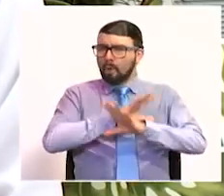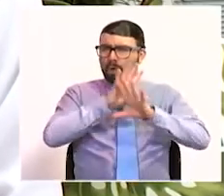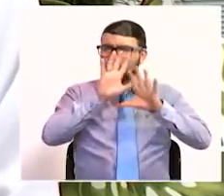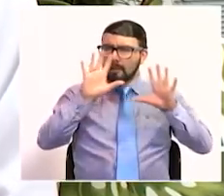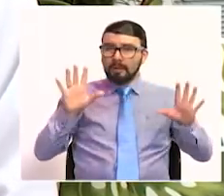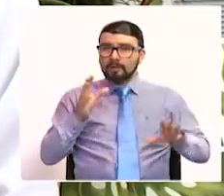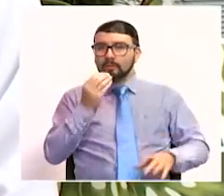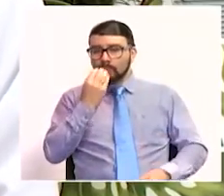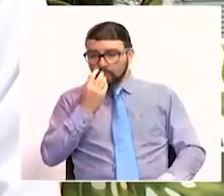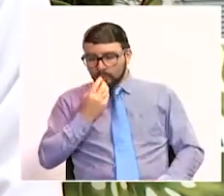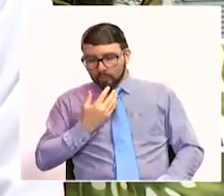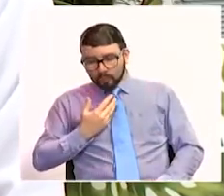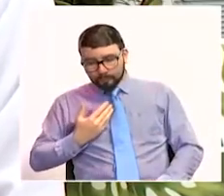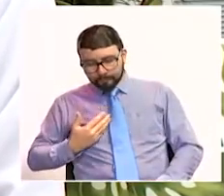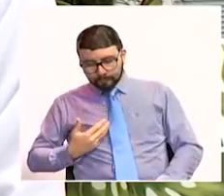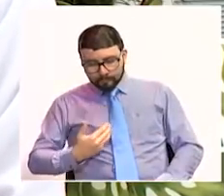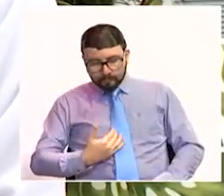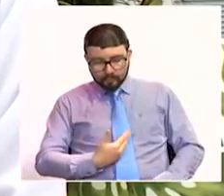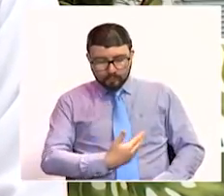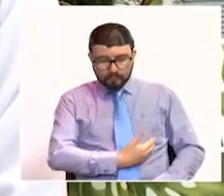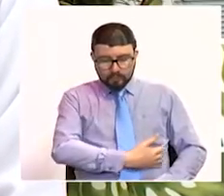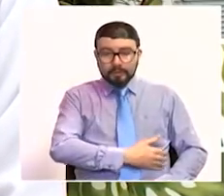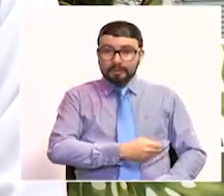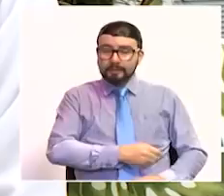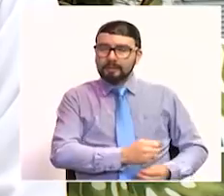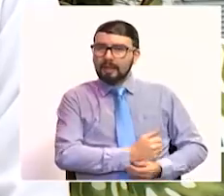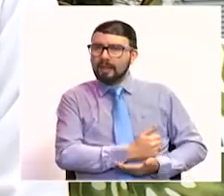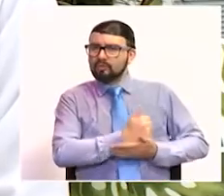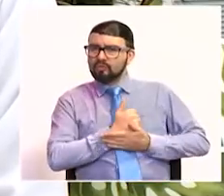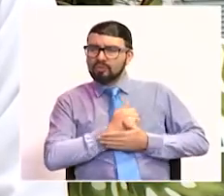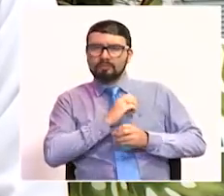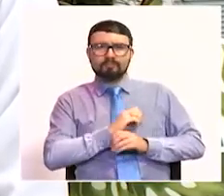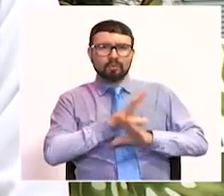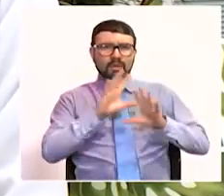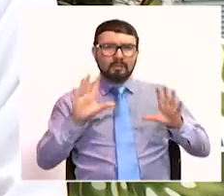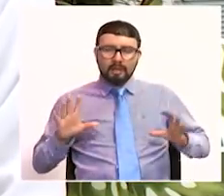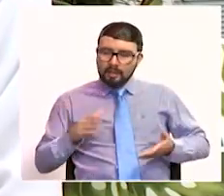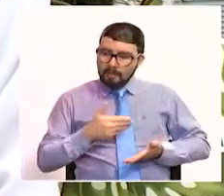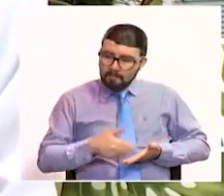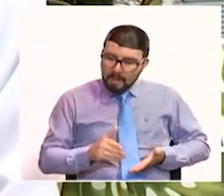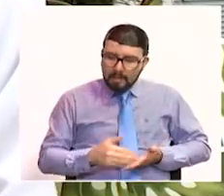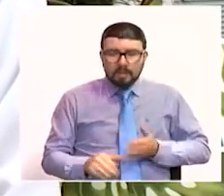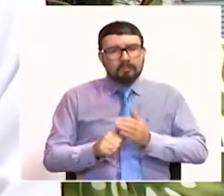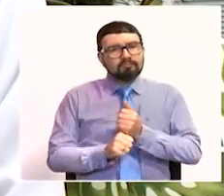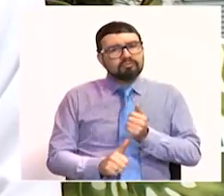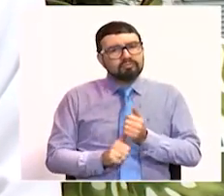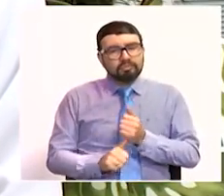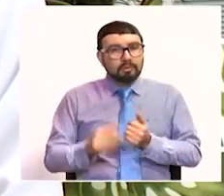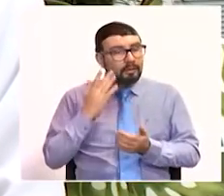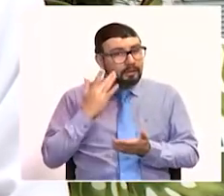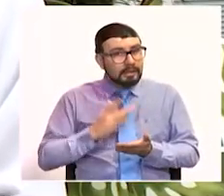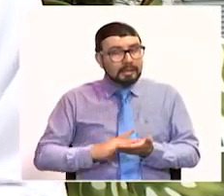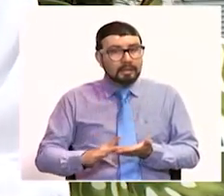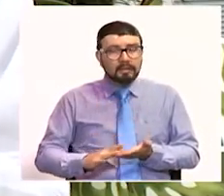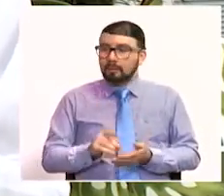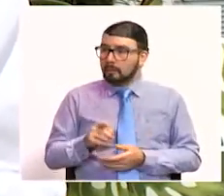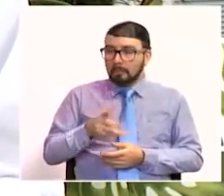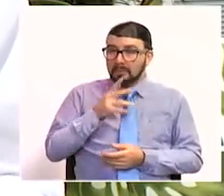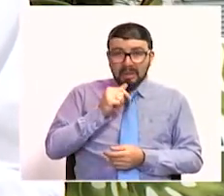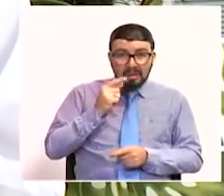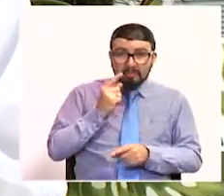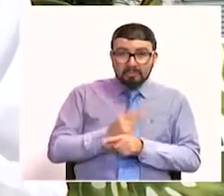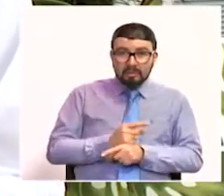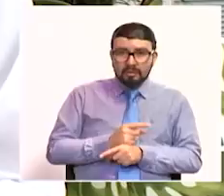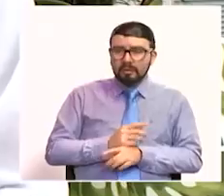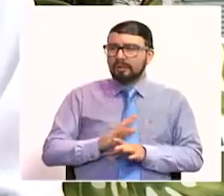es el que nos va a ayudar a ir a evacuar en las mañanas, que es tan importante. Si nosotros no hacemos esto, es como si